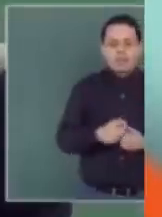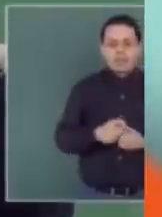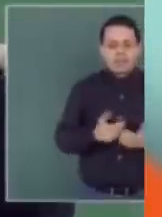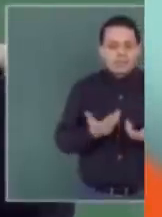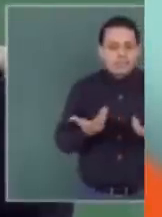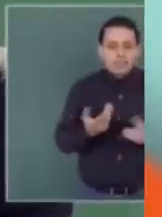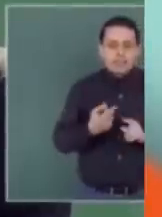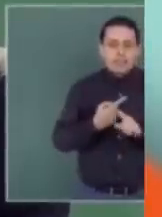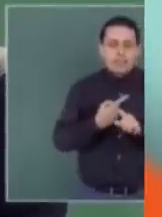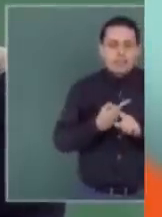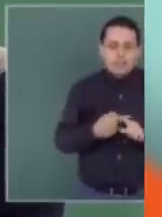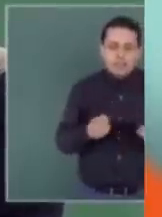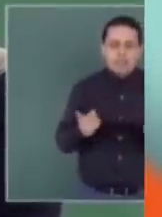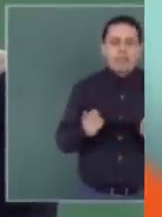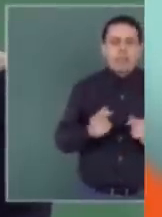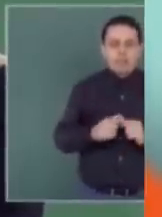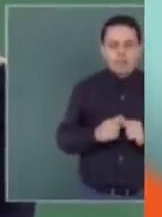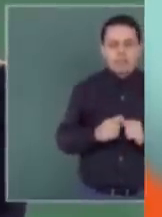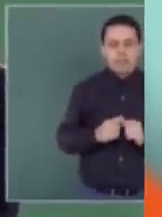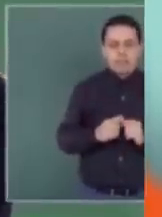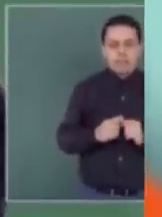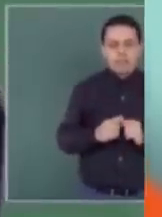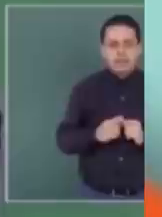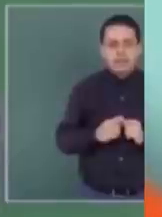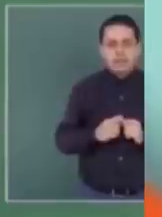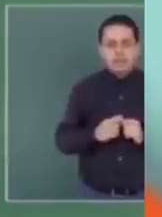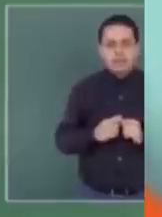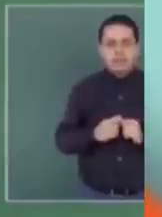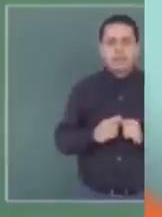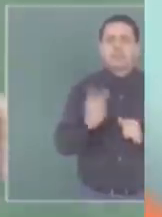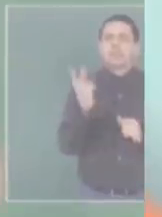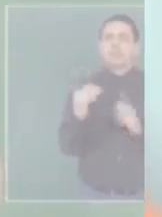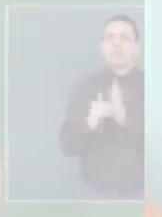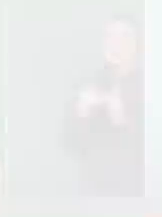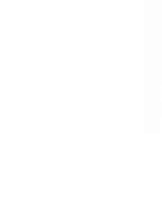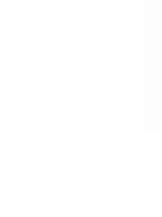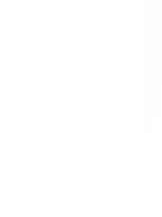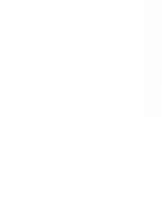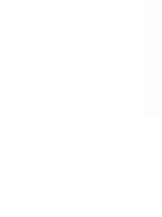puede significar 2 millones de pesos.